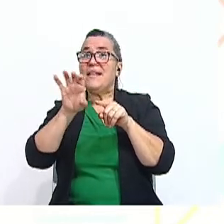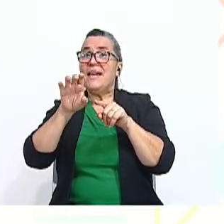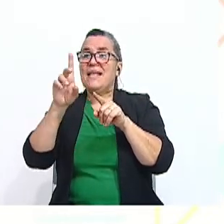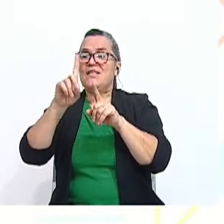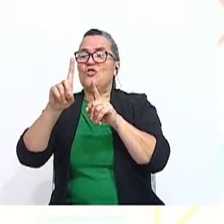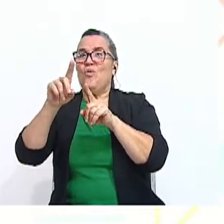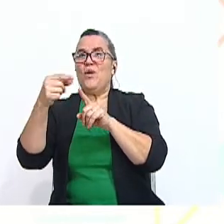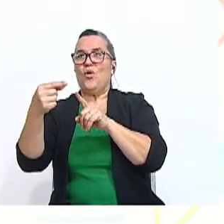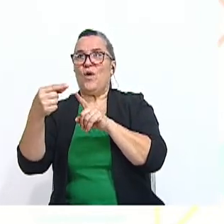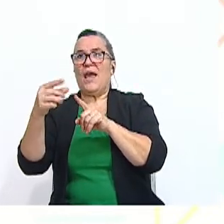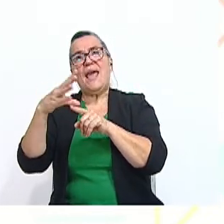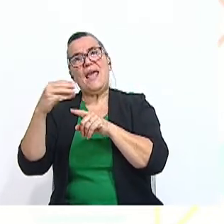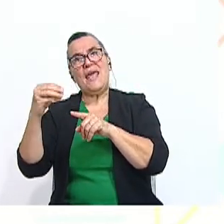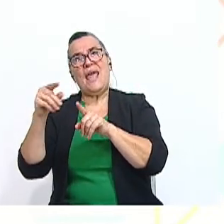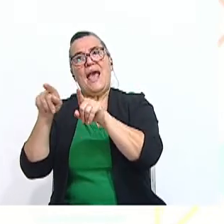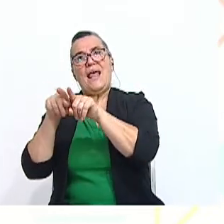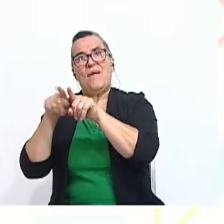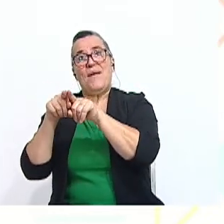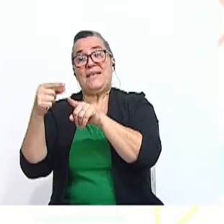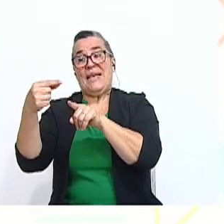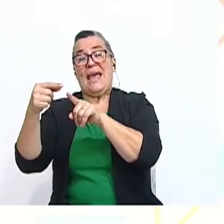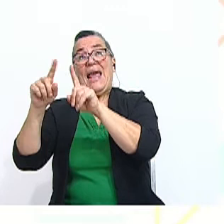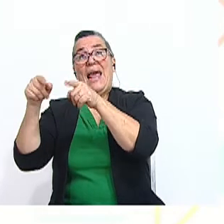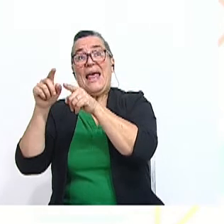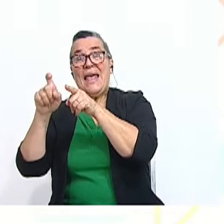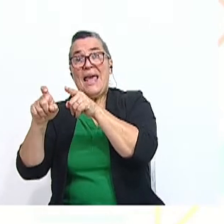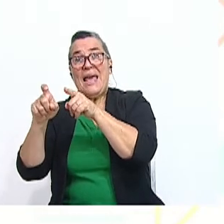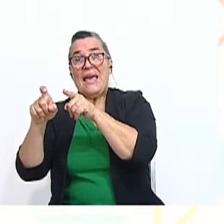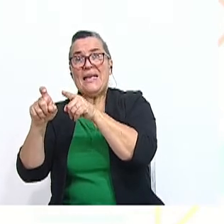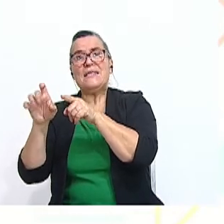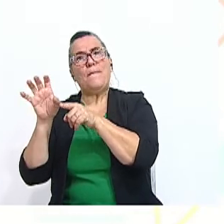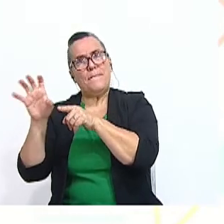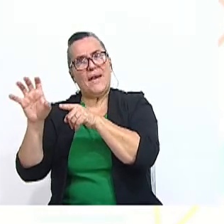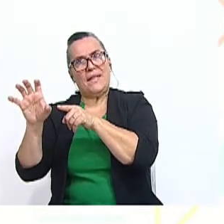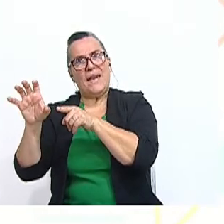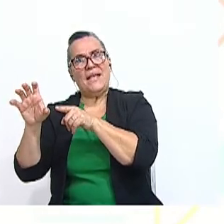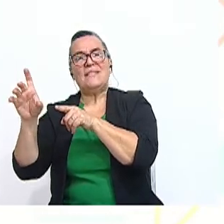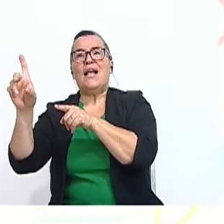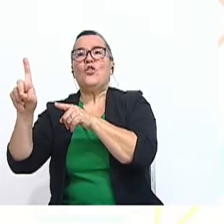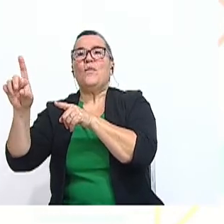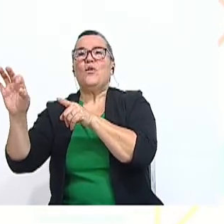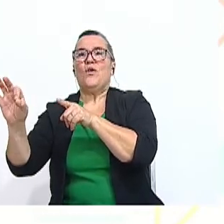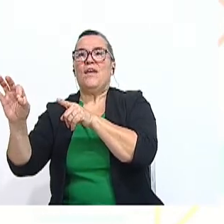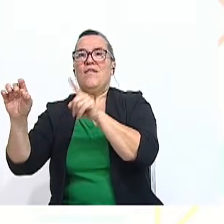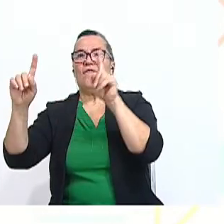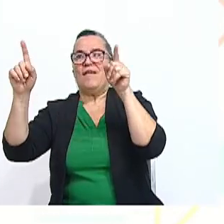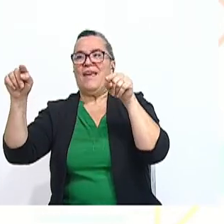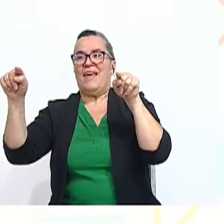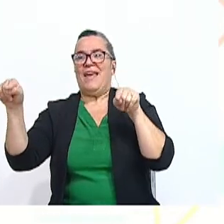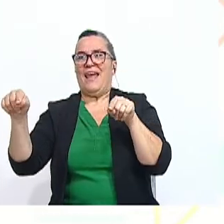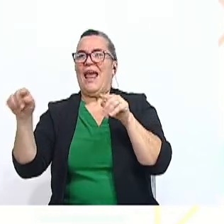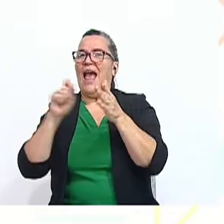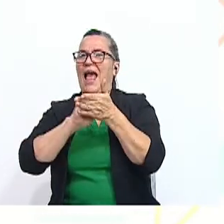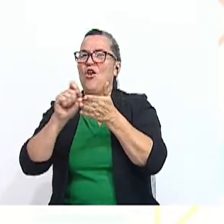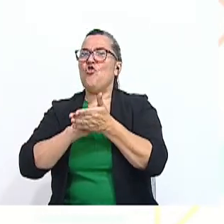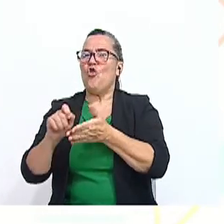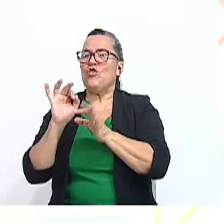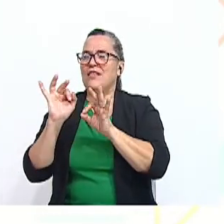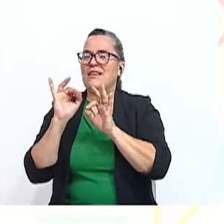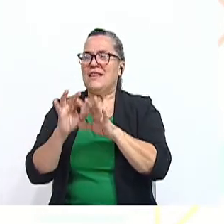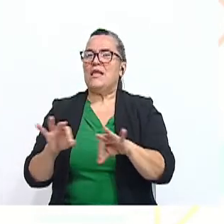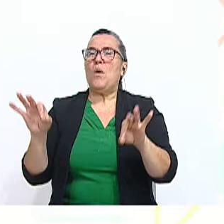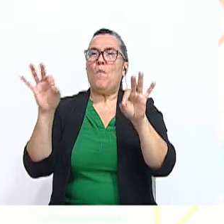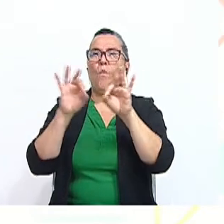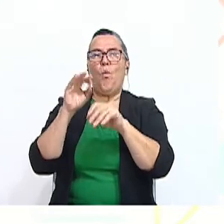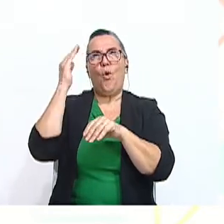g. Y además, g de x pertenece al dominio de f. Anótelo, es importantísimo